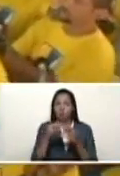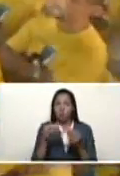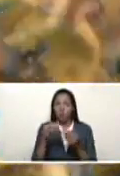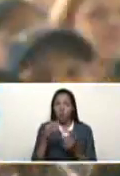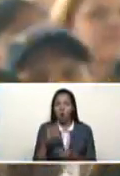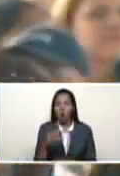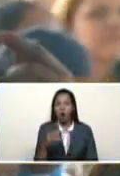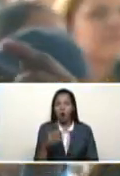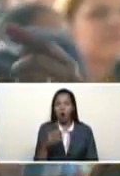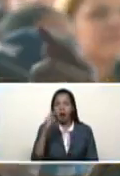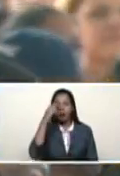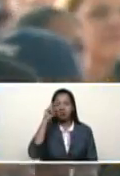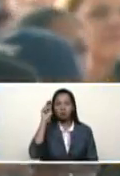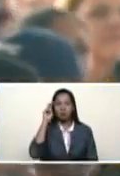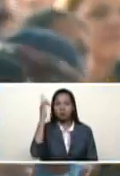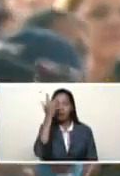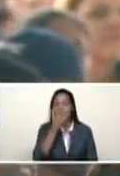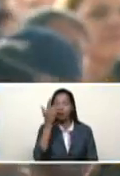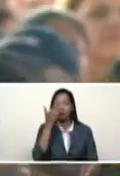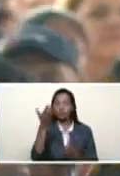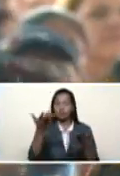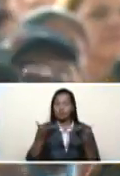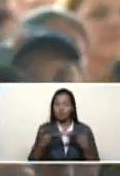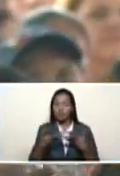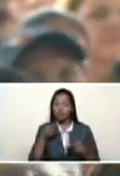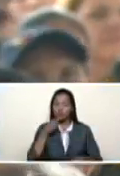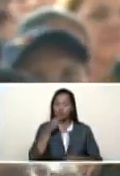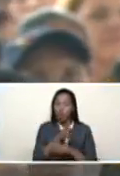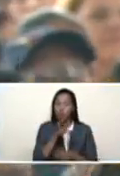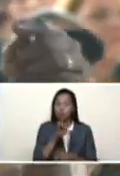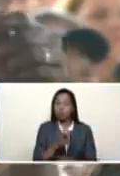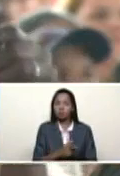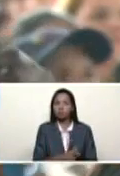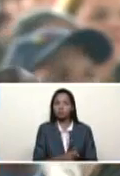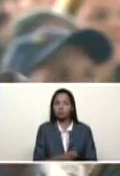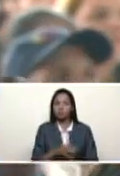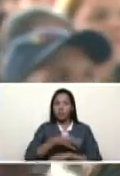Reinaldo Bolívar, está recibiendo la orden regional